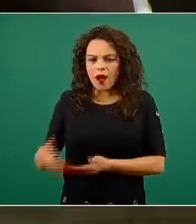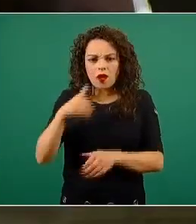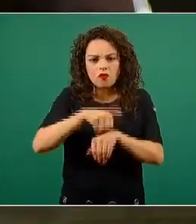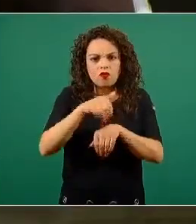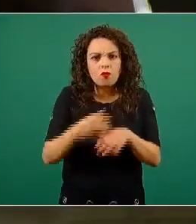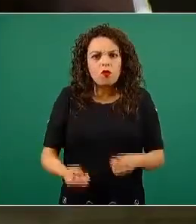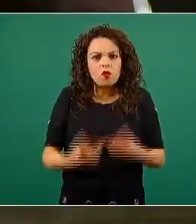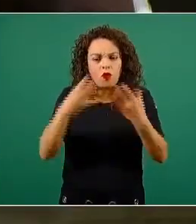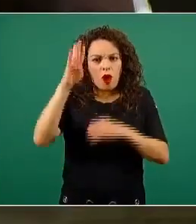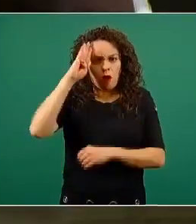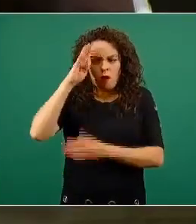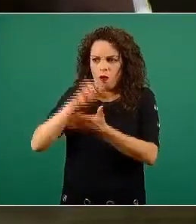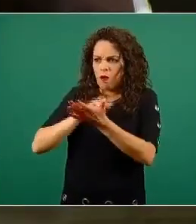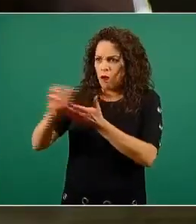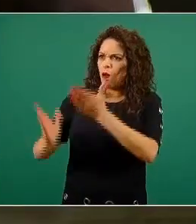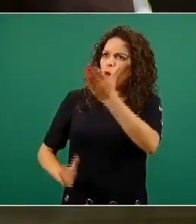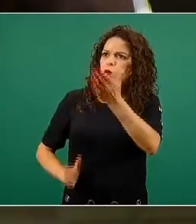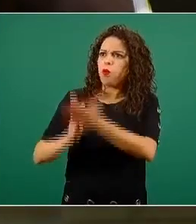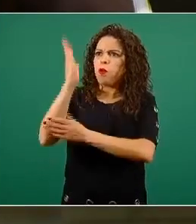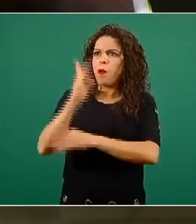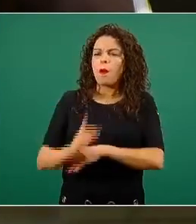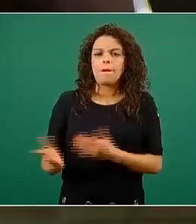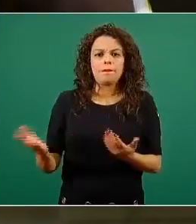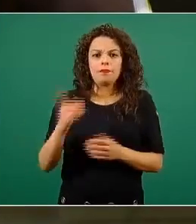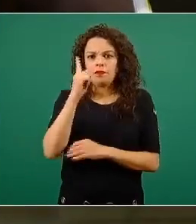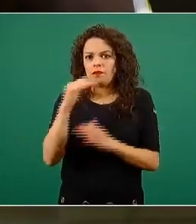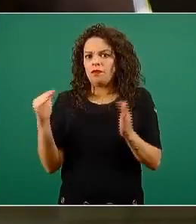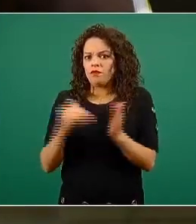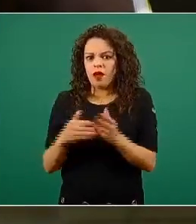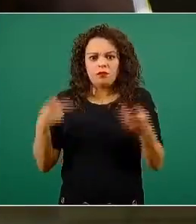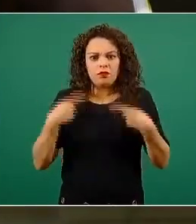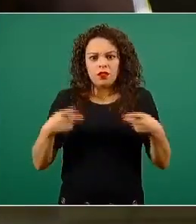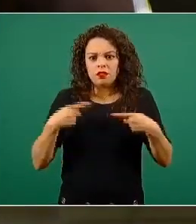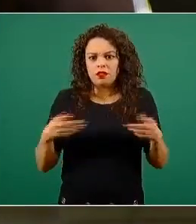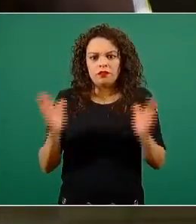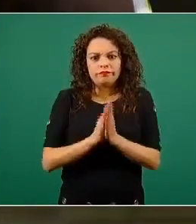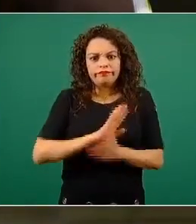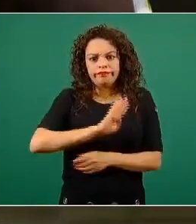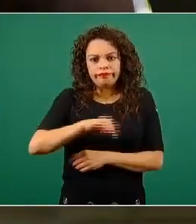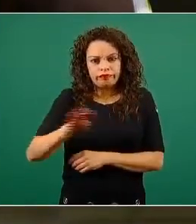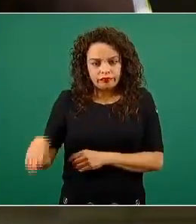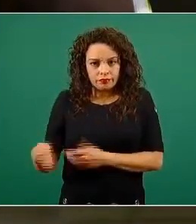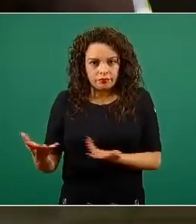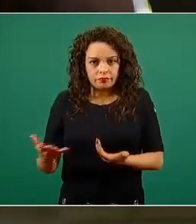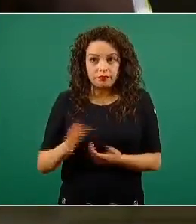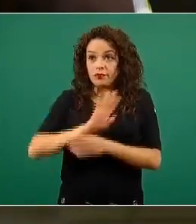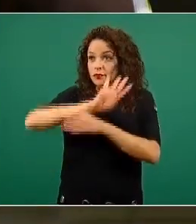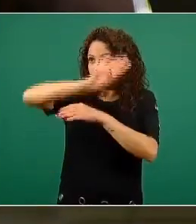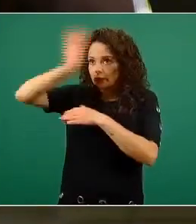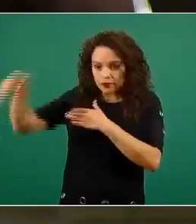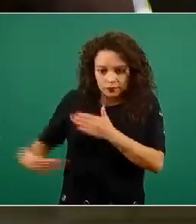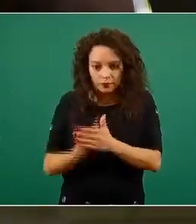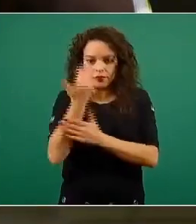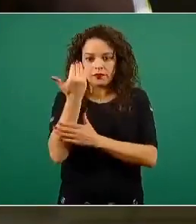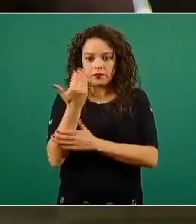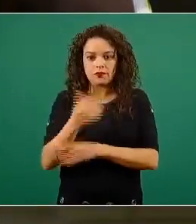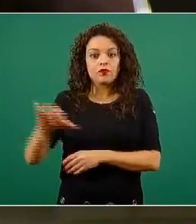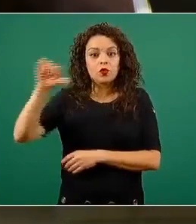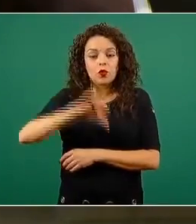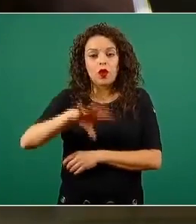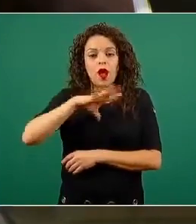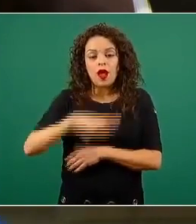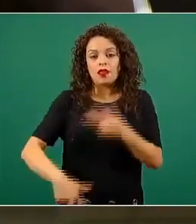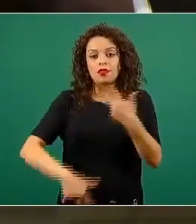superando los 1,000 personas fallecidas, lo reportado de un día a otro, y hoy alcanzamos 13,000